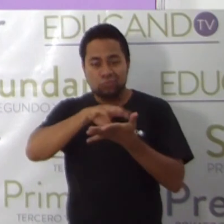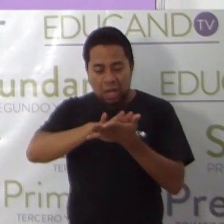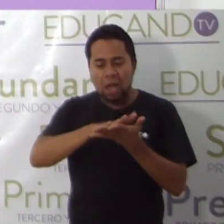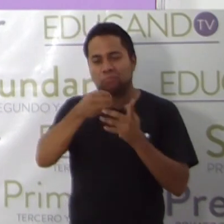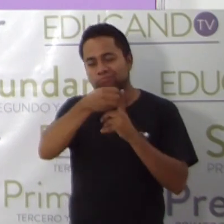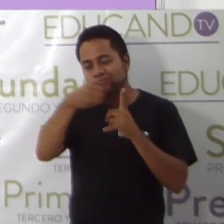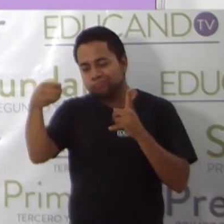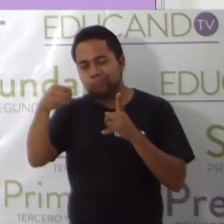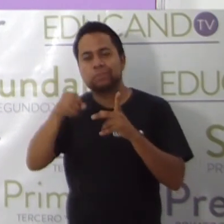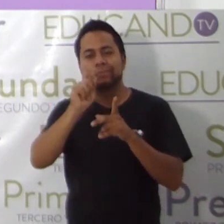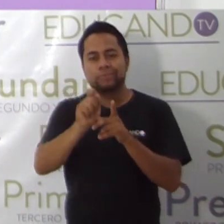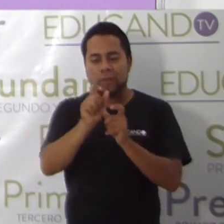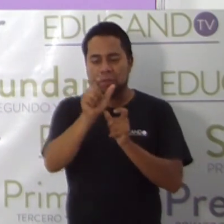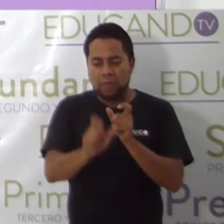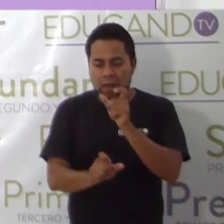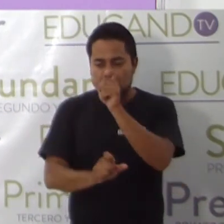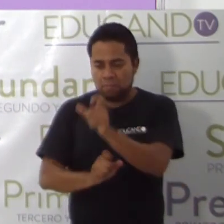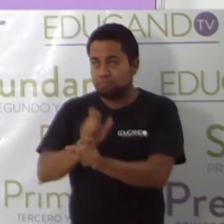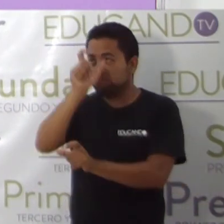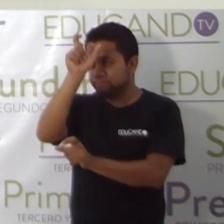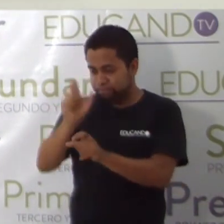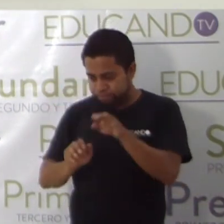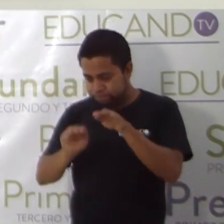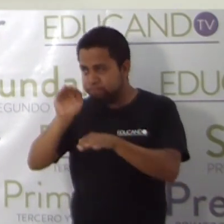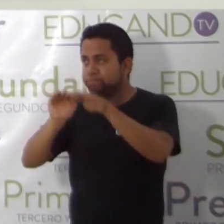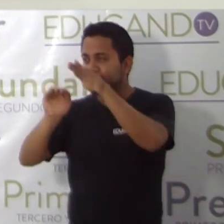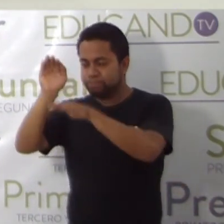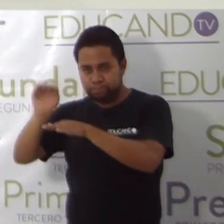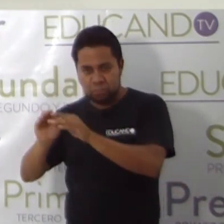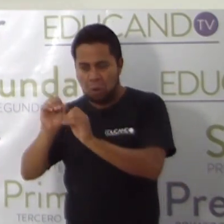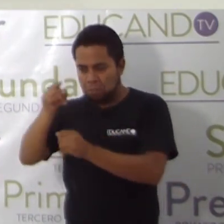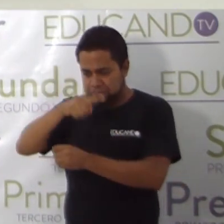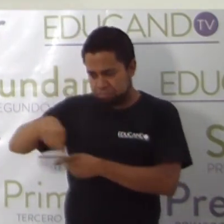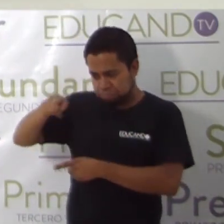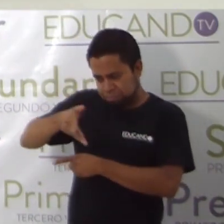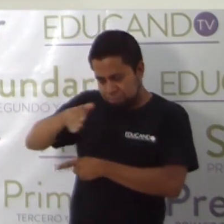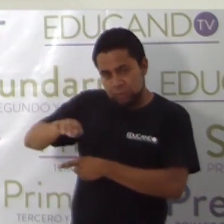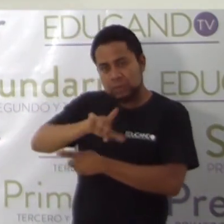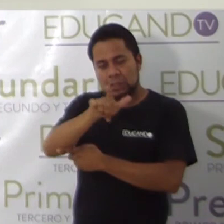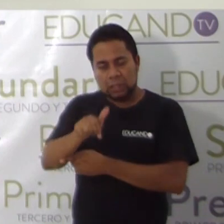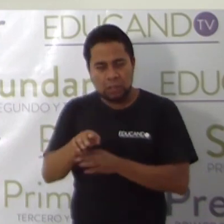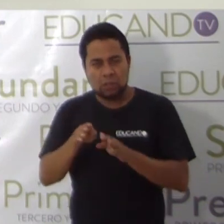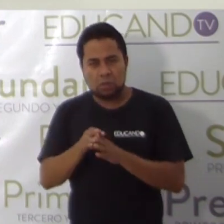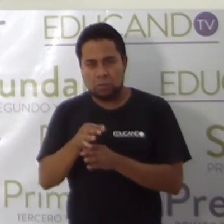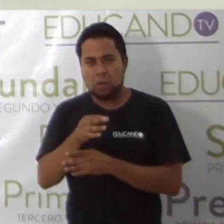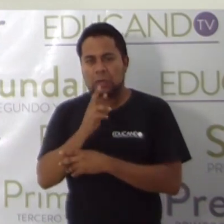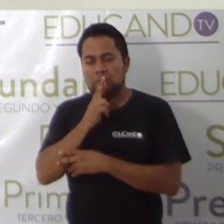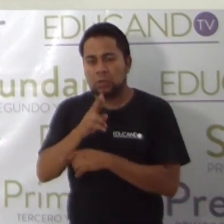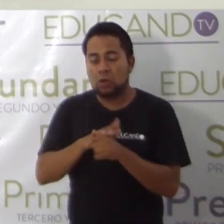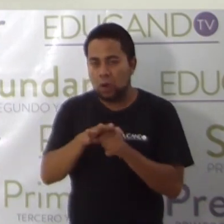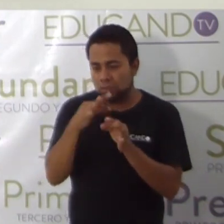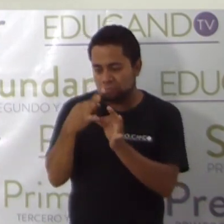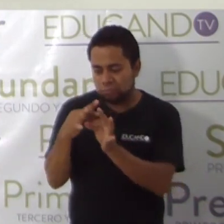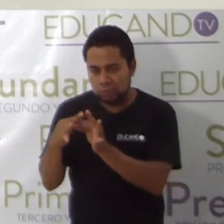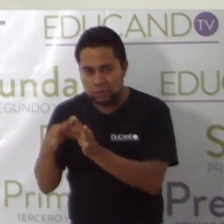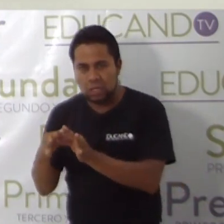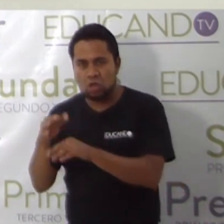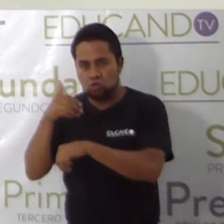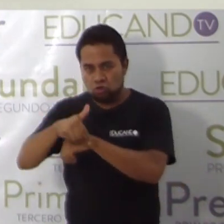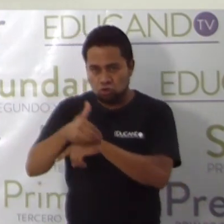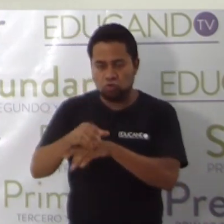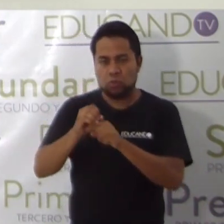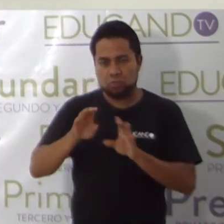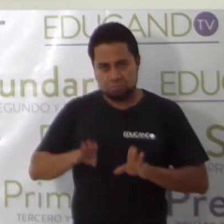en tablas y luego vamos a determinar qué tan frecuentemente aparece una u otra,